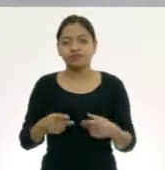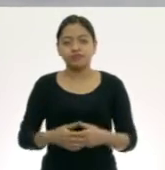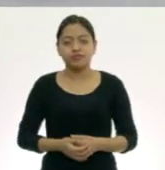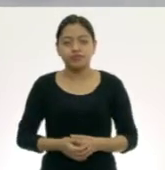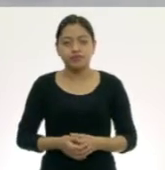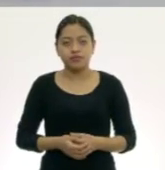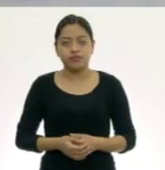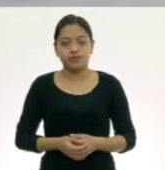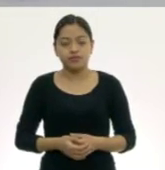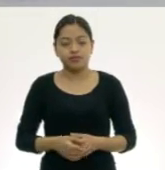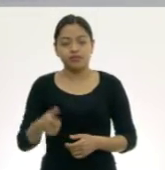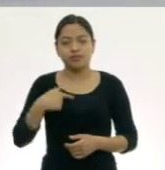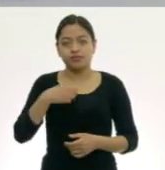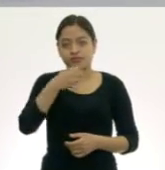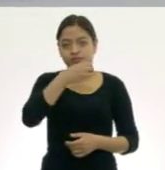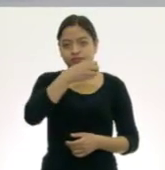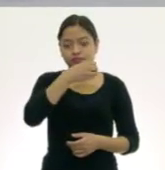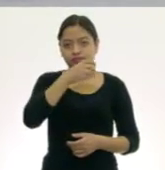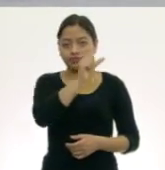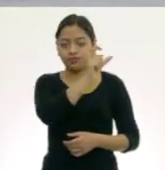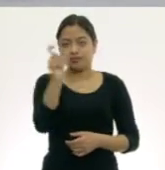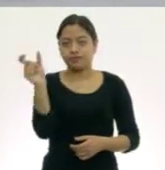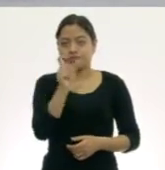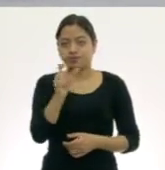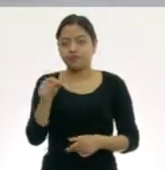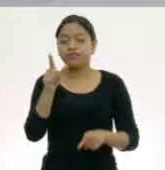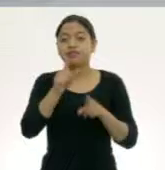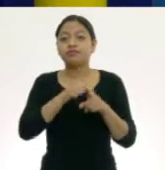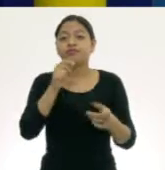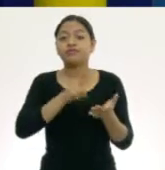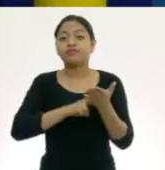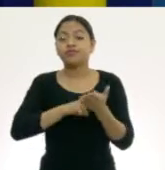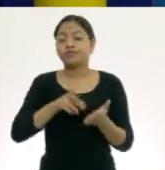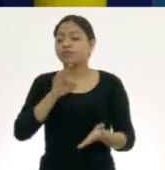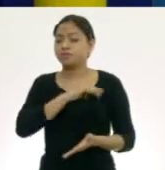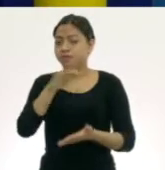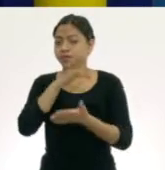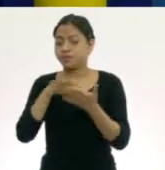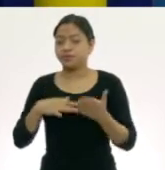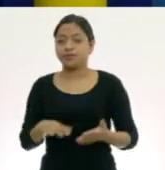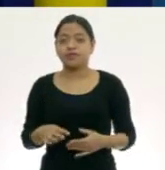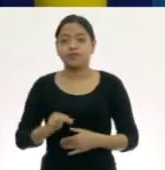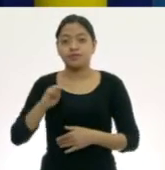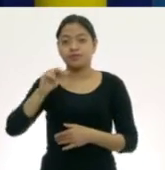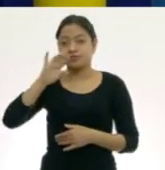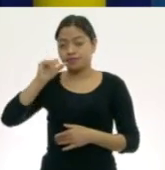señalé unas oraciones, están en color verde. ¿Las puedes leer, María, por favor?